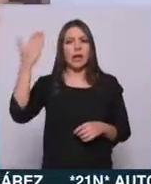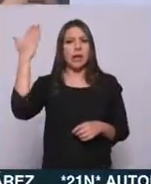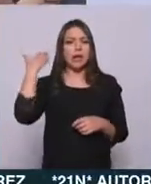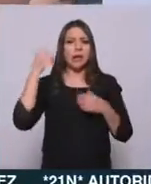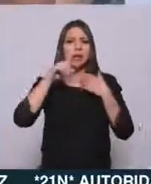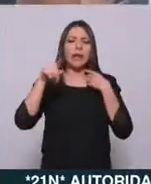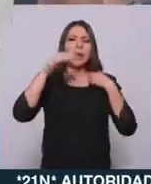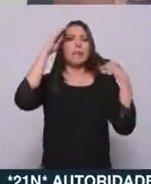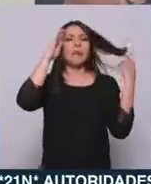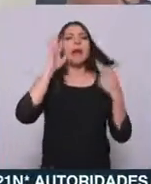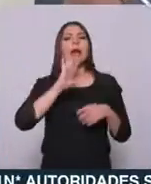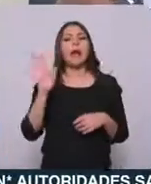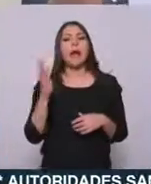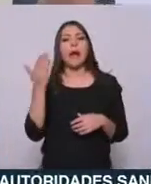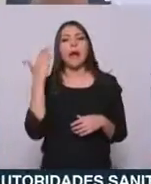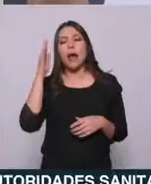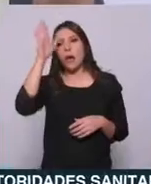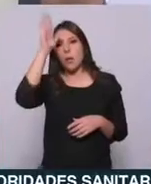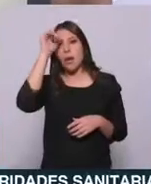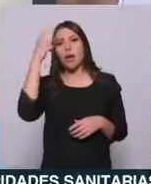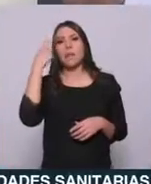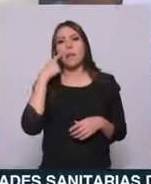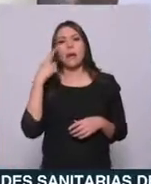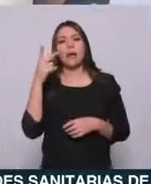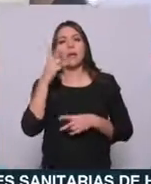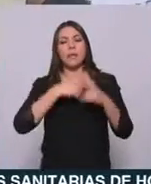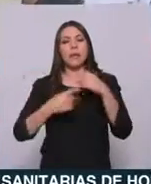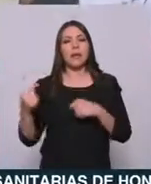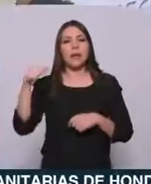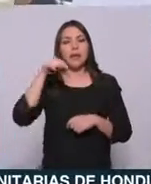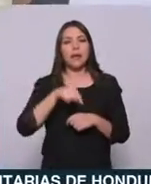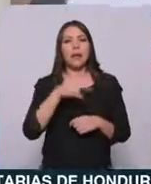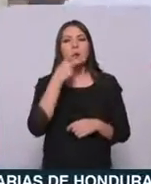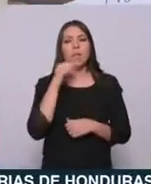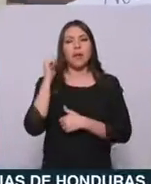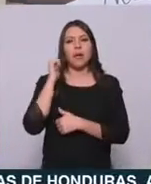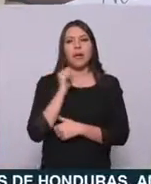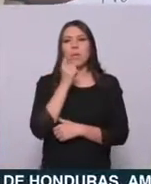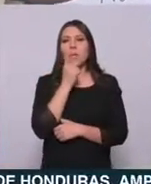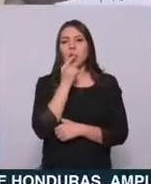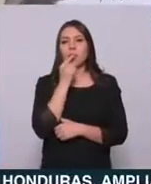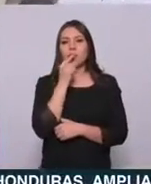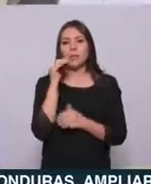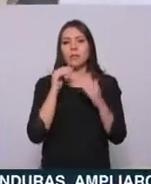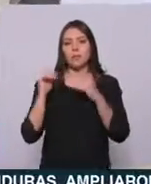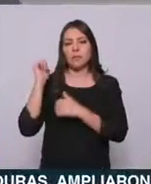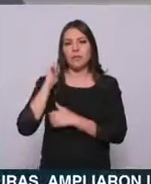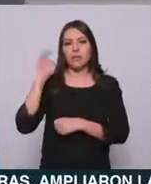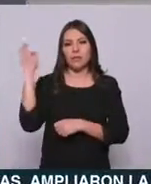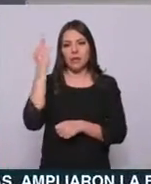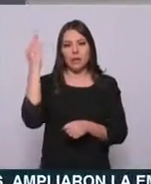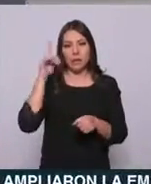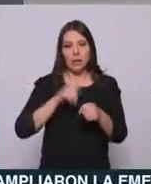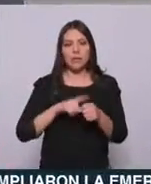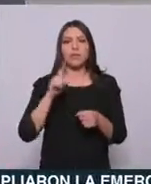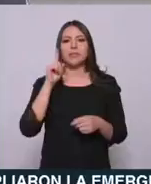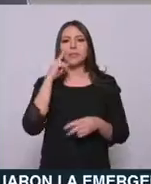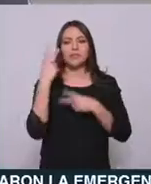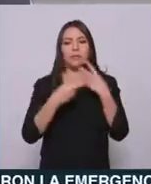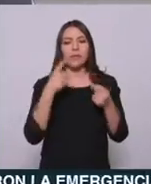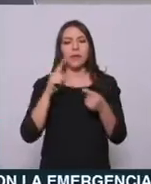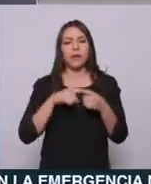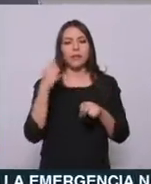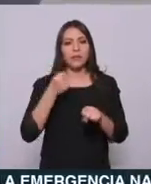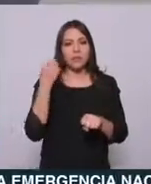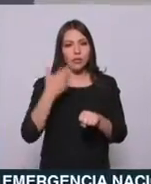en movimiento el que pudiéramos tener la comparecencia, tanto de la Secretaría de Gobernación